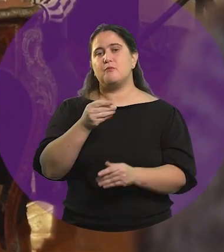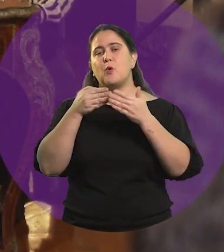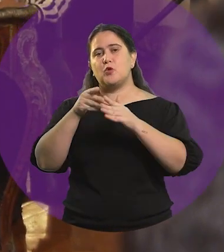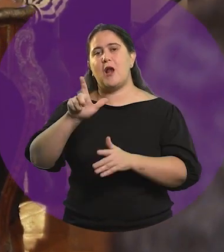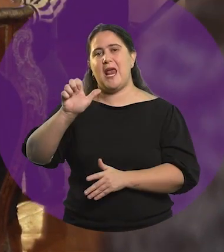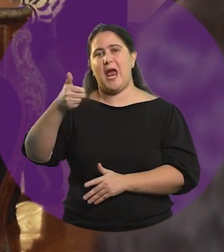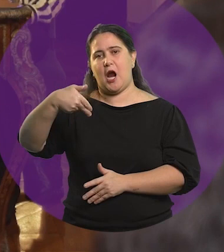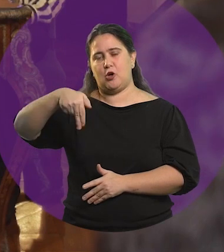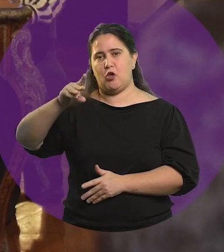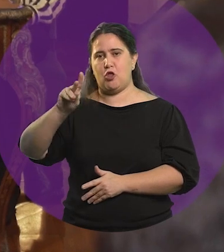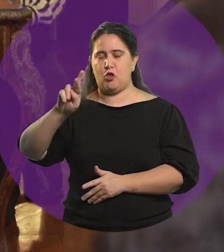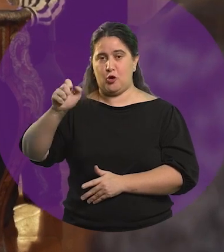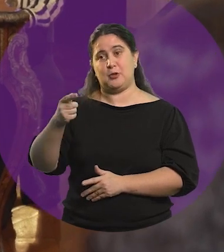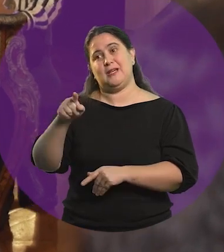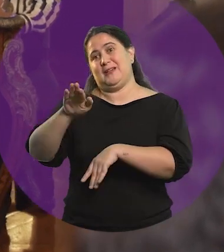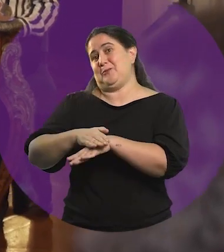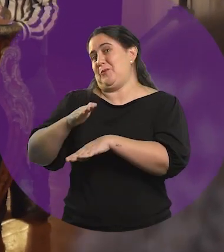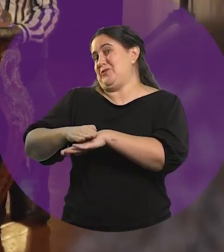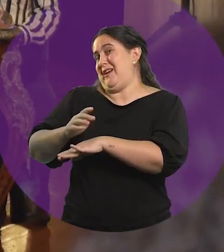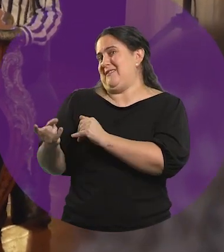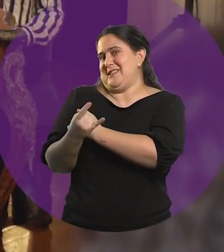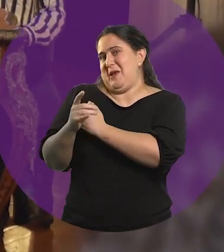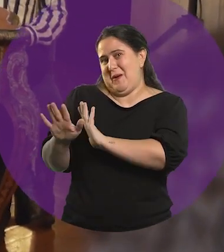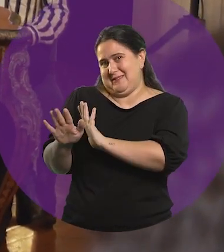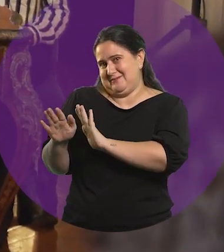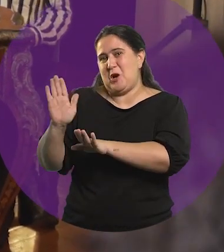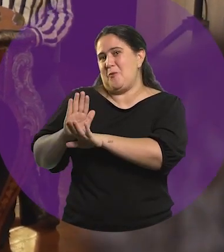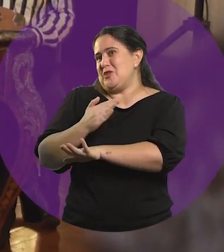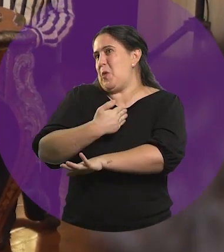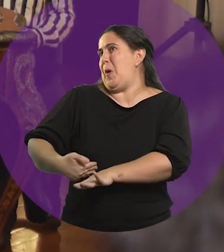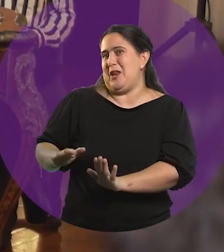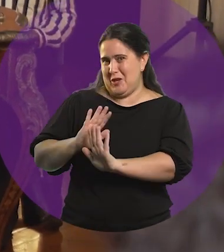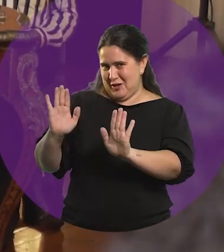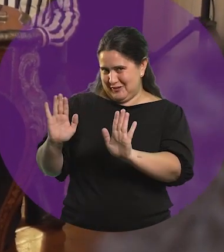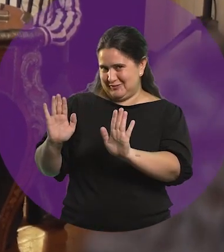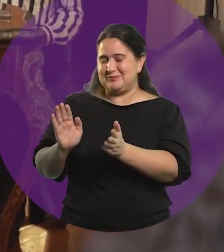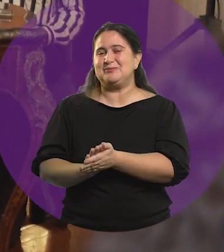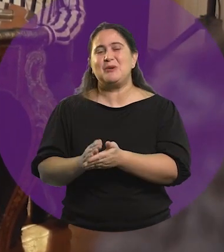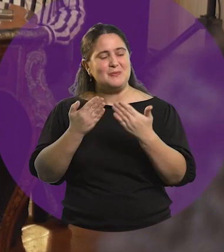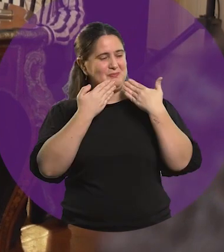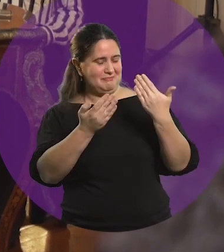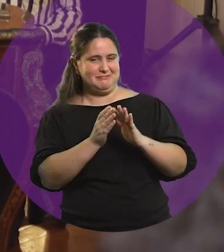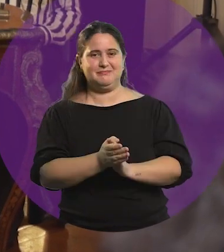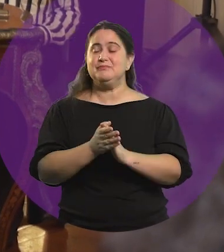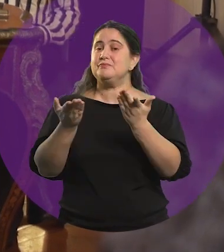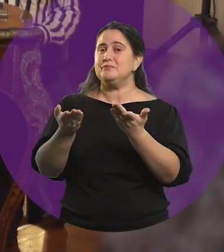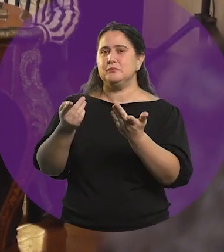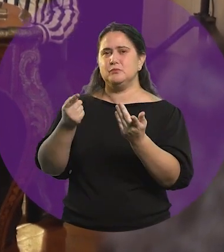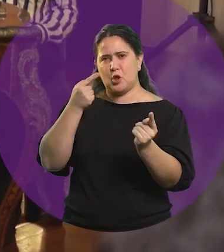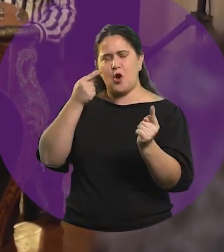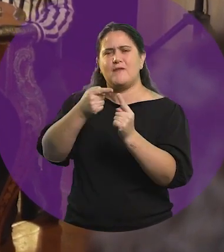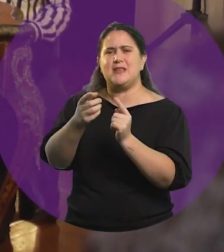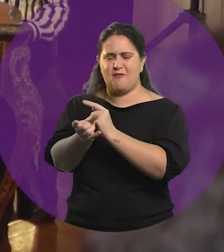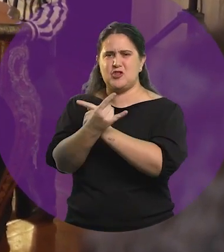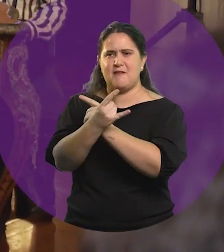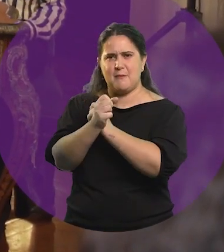Leandro, porque es el dueño de casa, aunque no de esta, pero... No de esta. Muchas gracias. ¿Cuál fue la intención